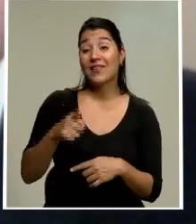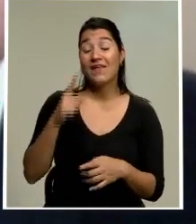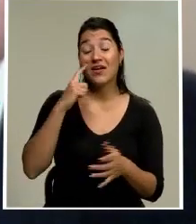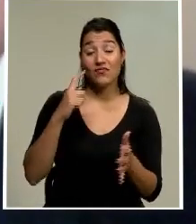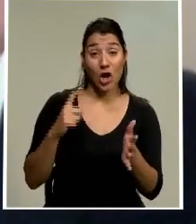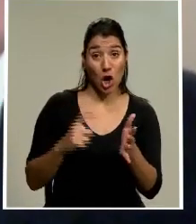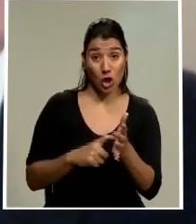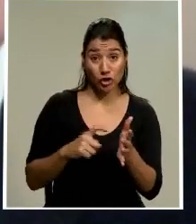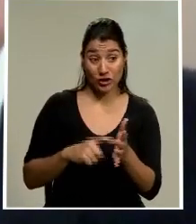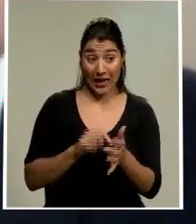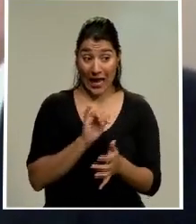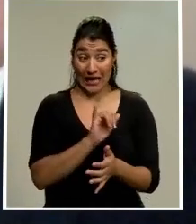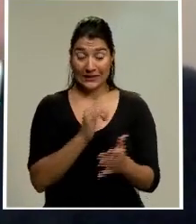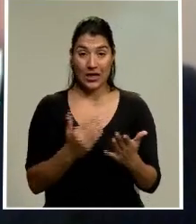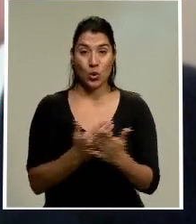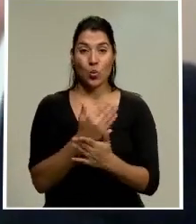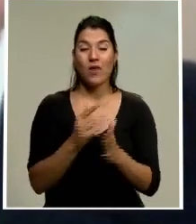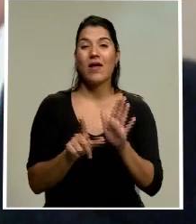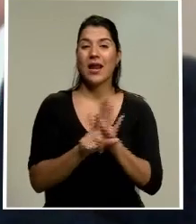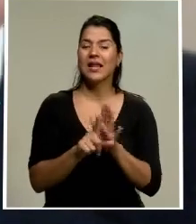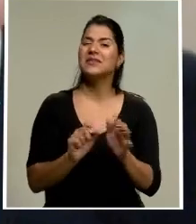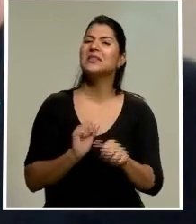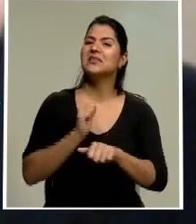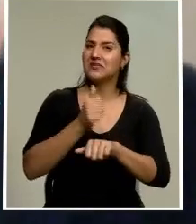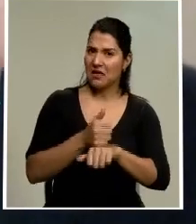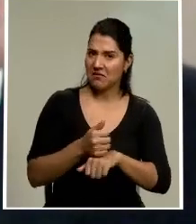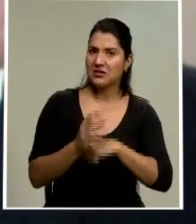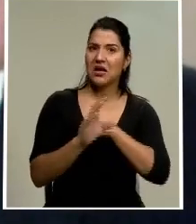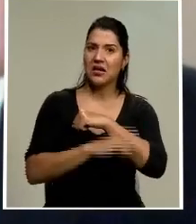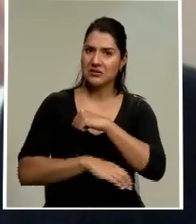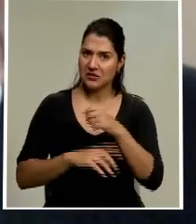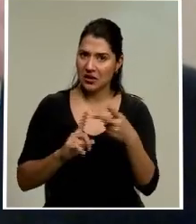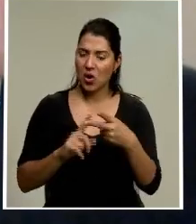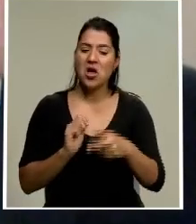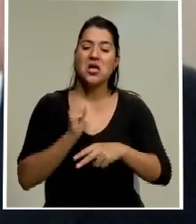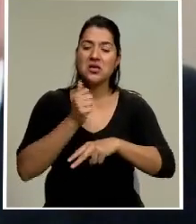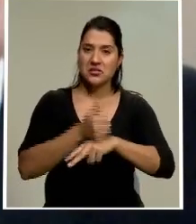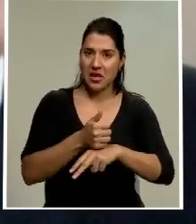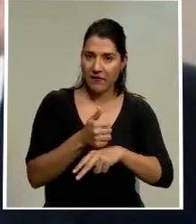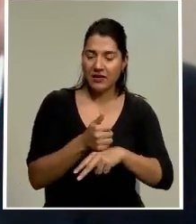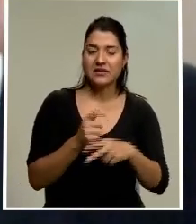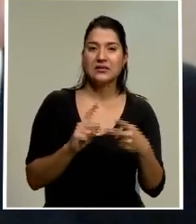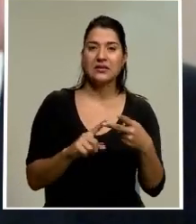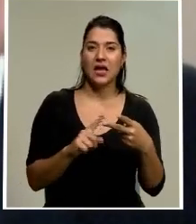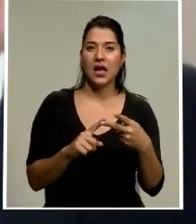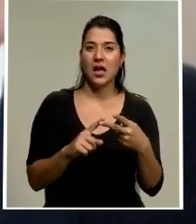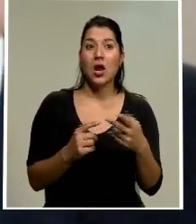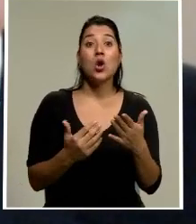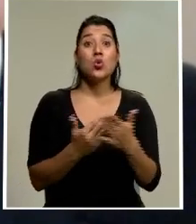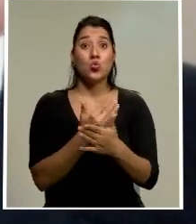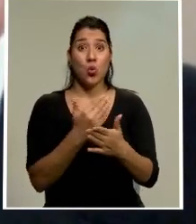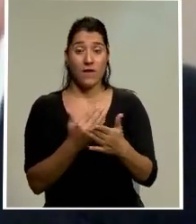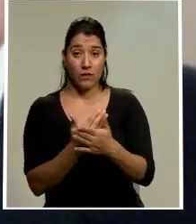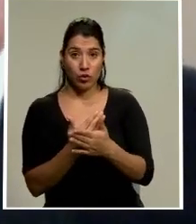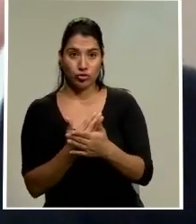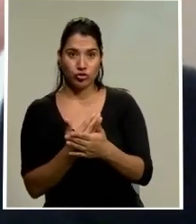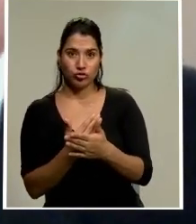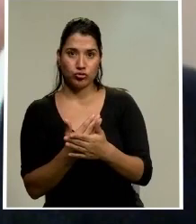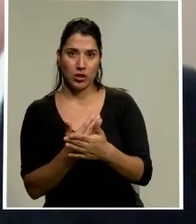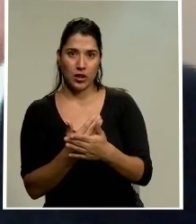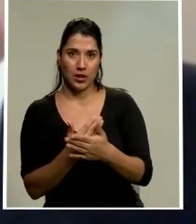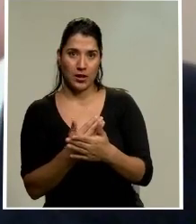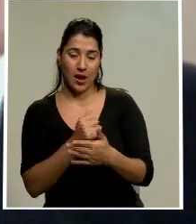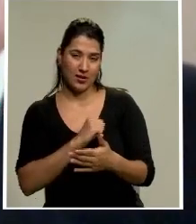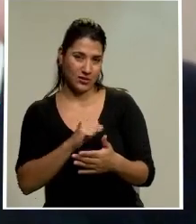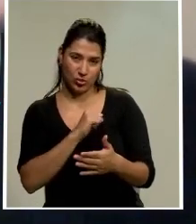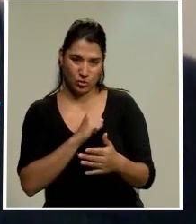esta legislación se establece una serie de sanciones, se establece una serie de nuevos delitos, además también